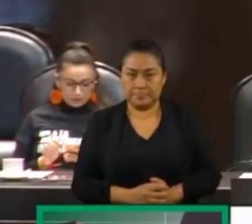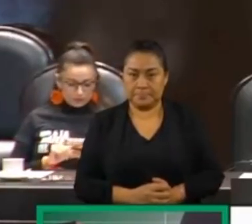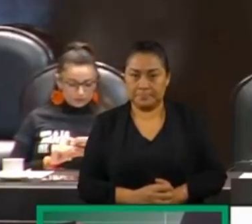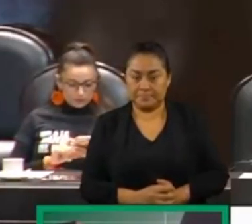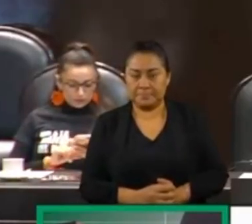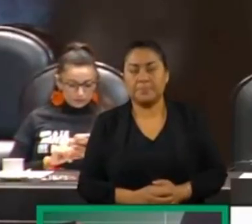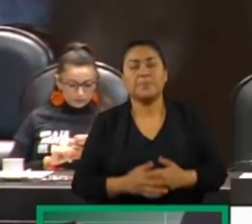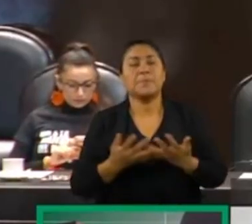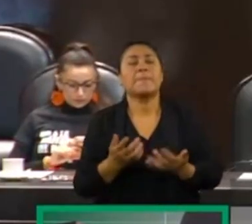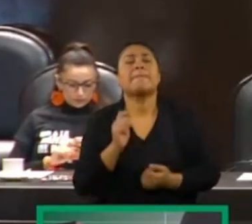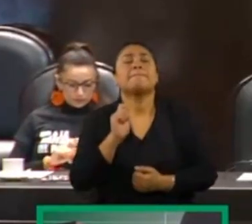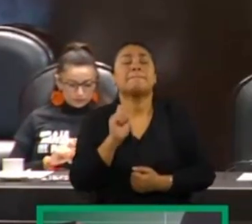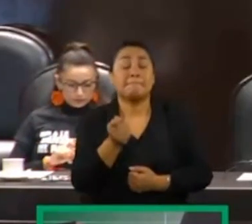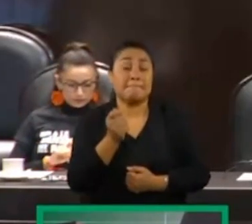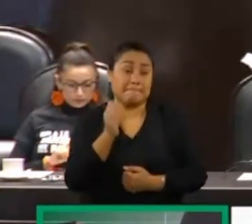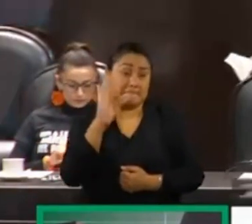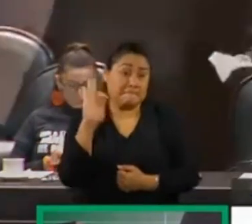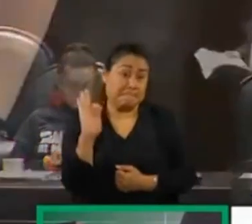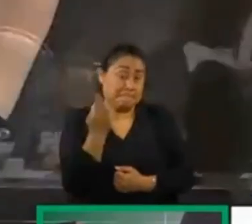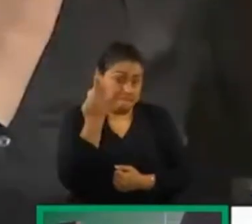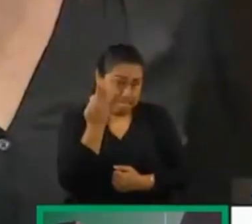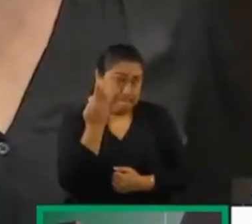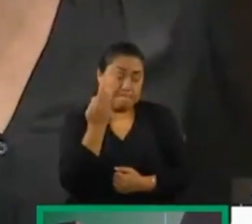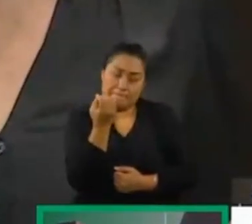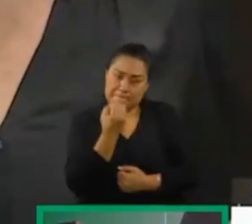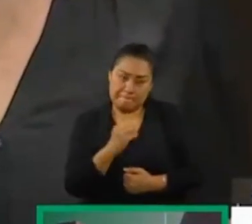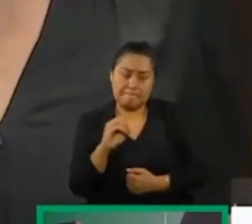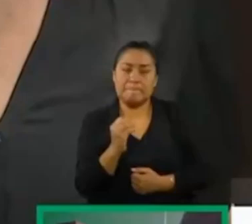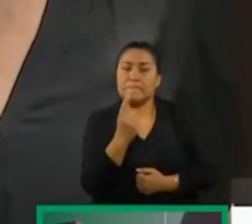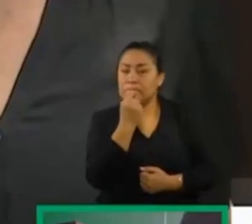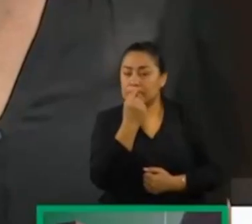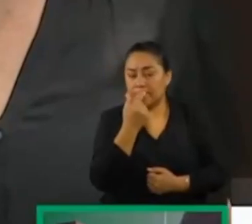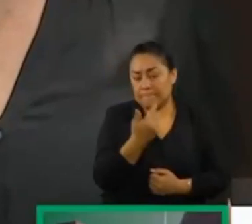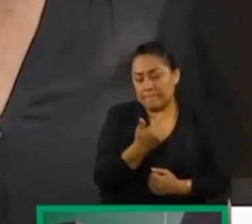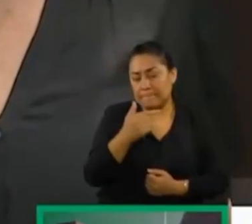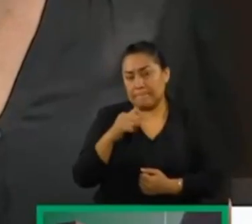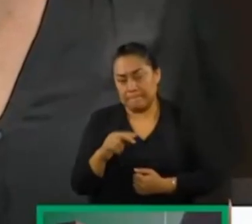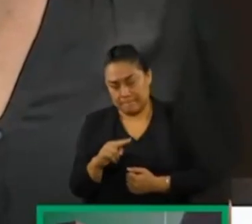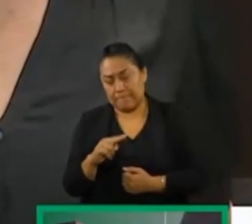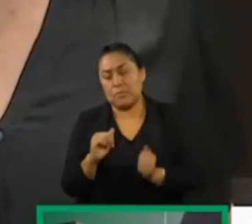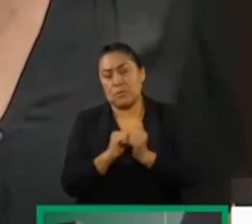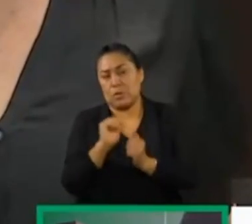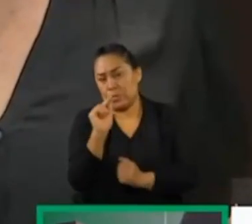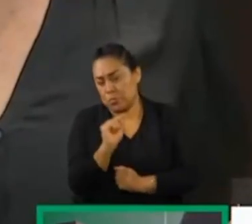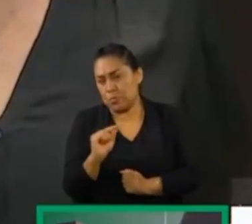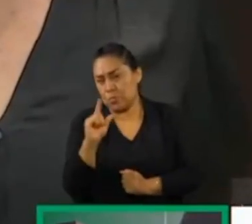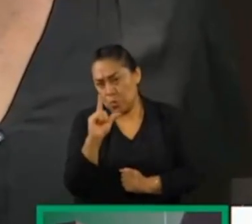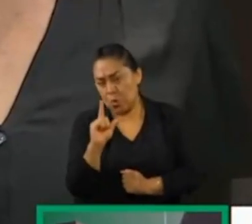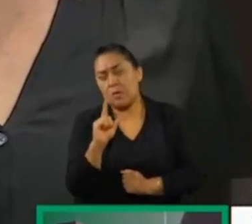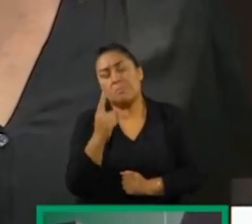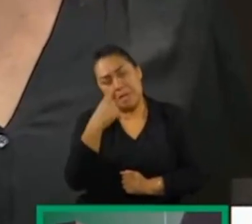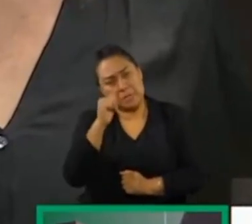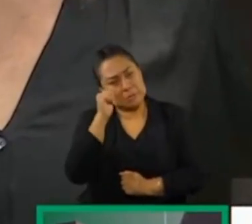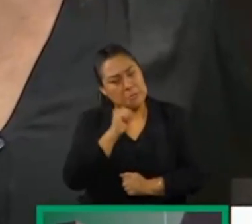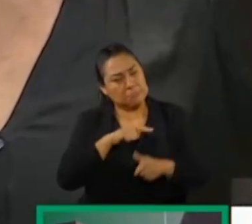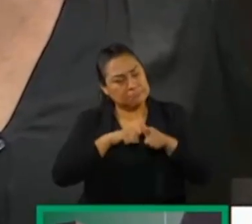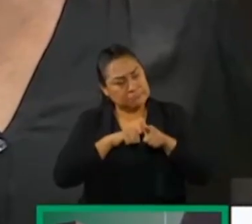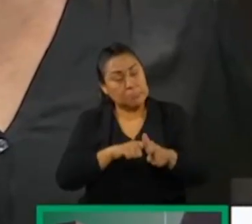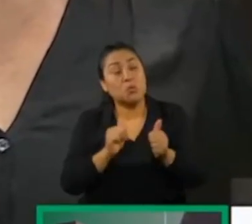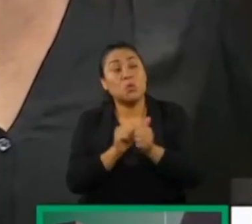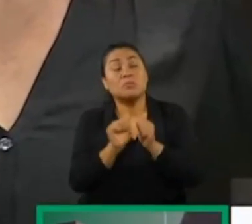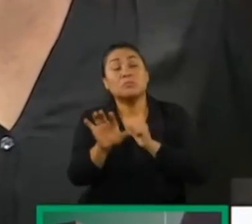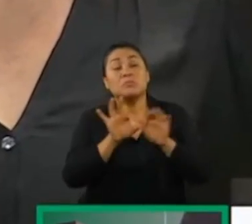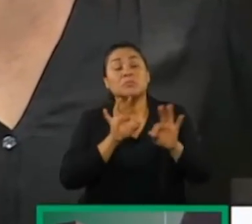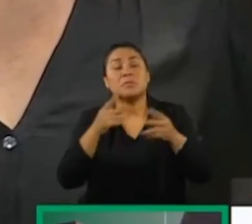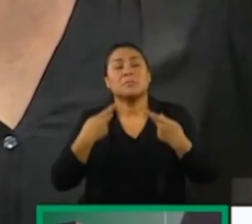La Federación contará con la Guardia Nacional, Fuerza de Seguridad Pública, profesional de carácter permanente e integrada por